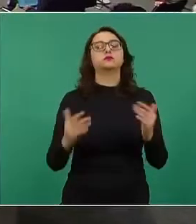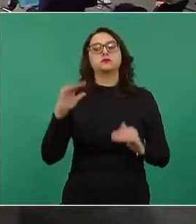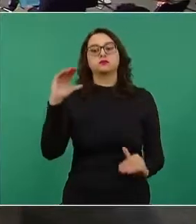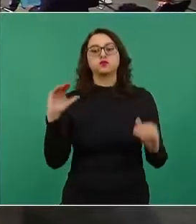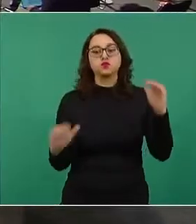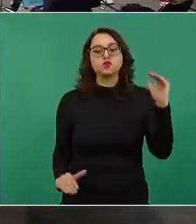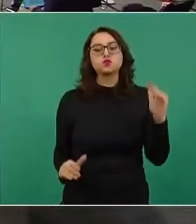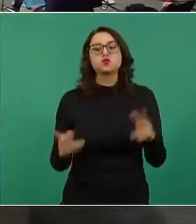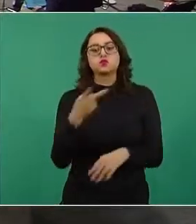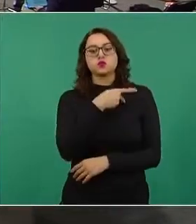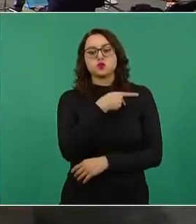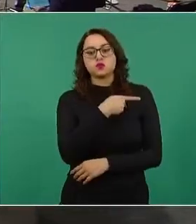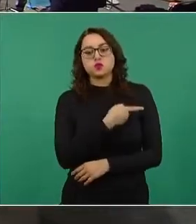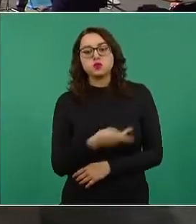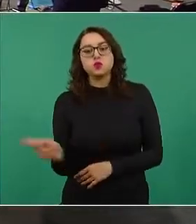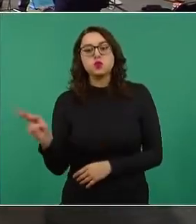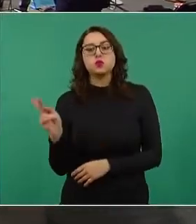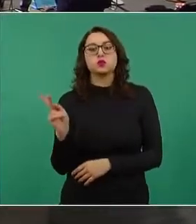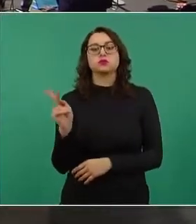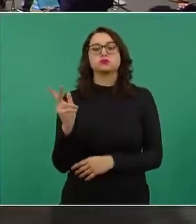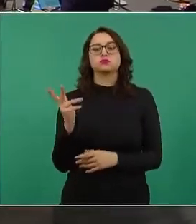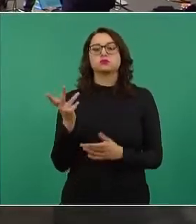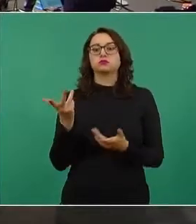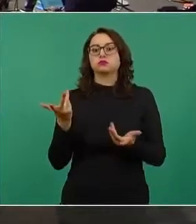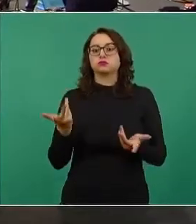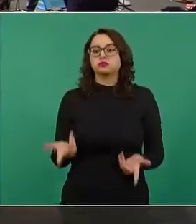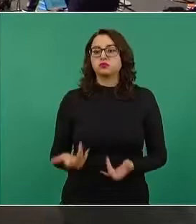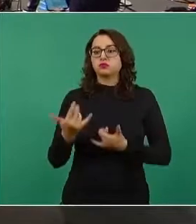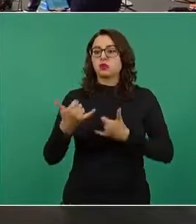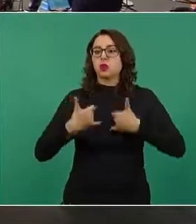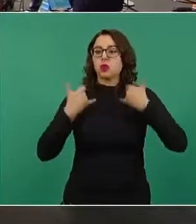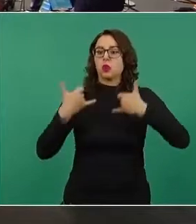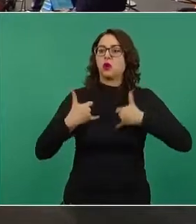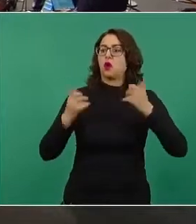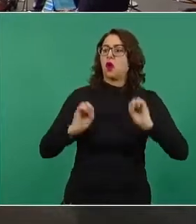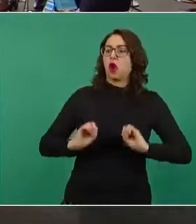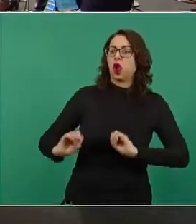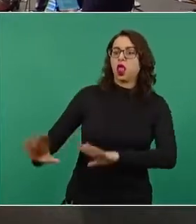desigualdad, pobreza, cuando se abandonan a los jóvenes,